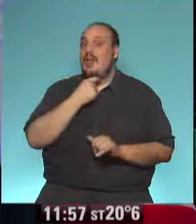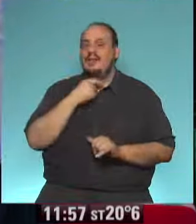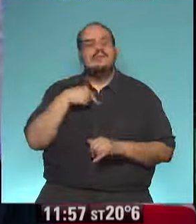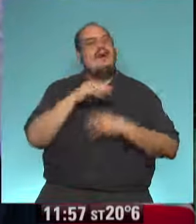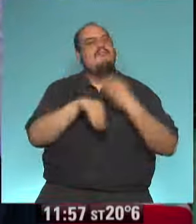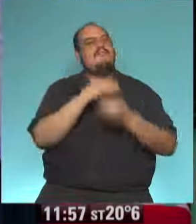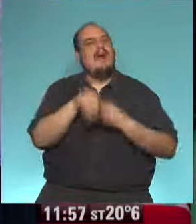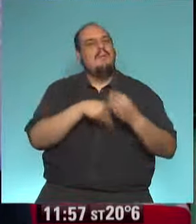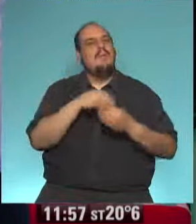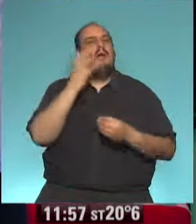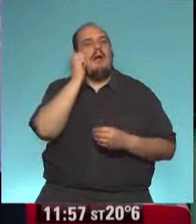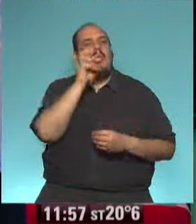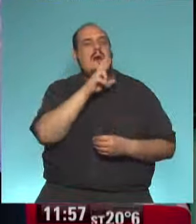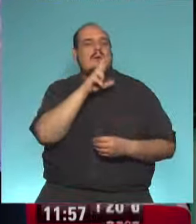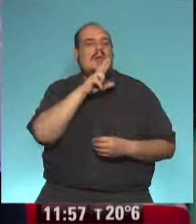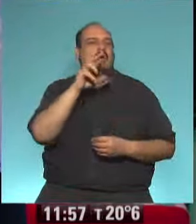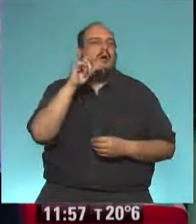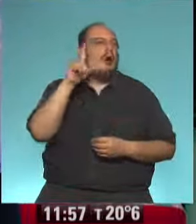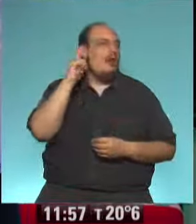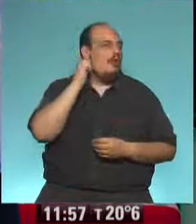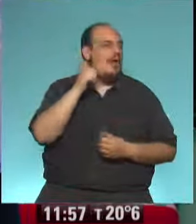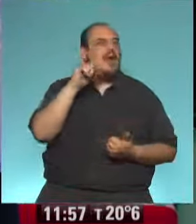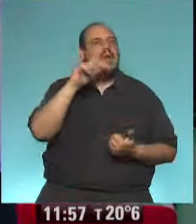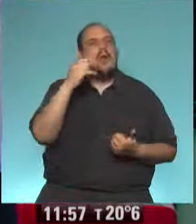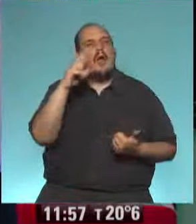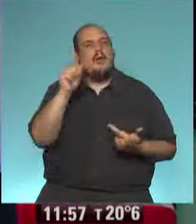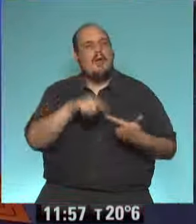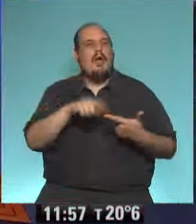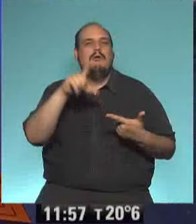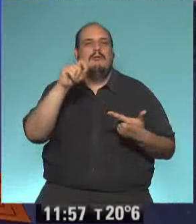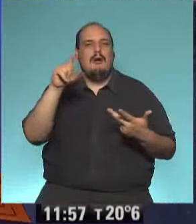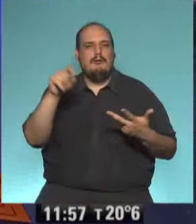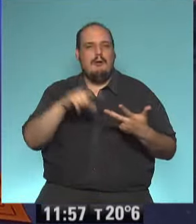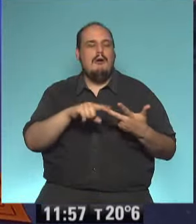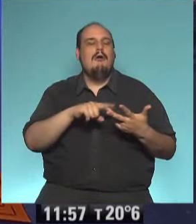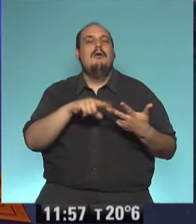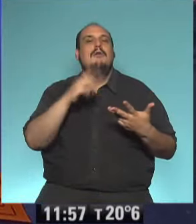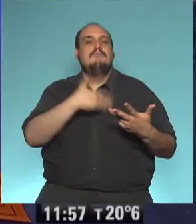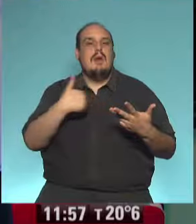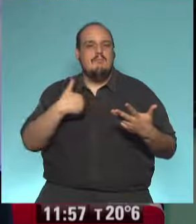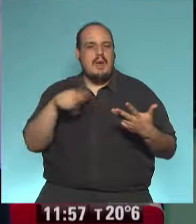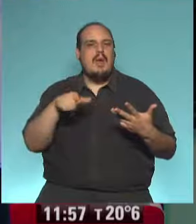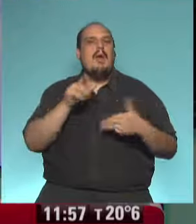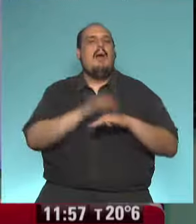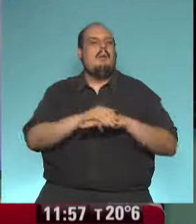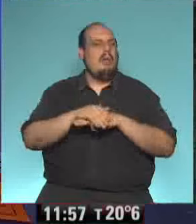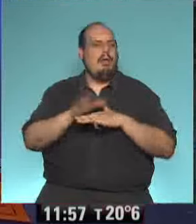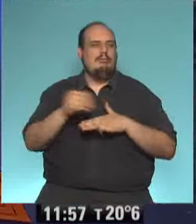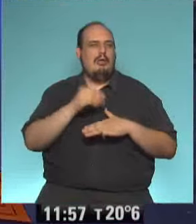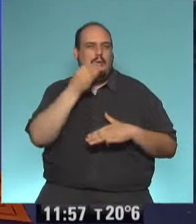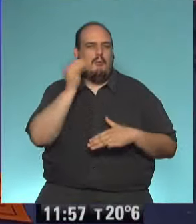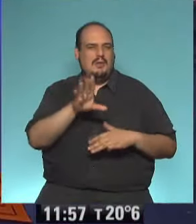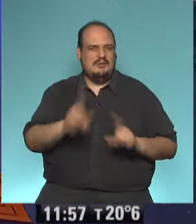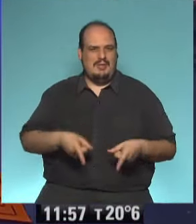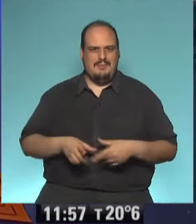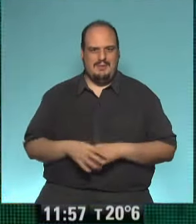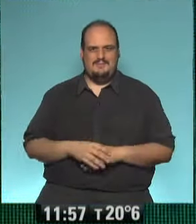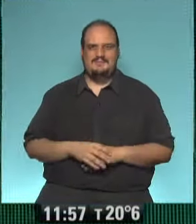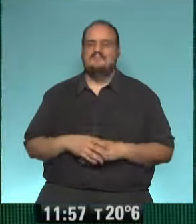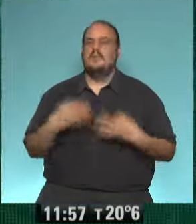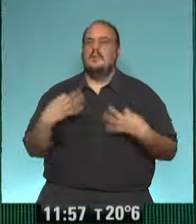mi familia, a mi abuela Olga, a mi abuela Laura, a mi abuelo Coco, a mi mamá y a todos mis amigos. Buenísimo. Excelente,